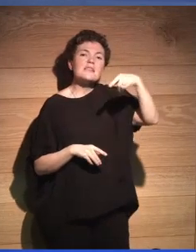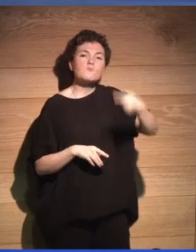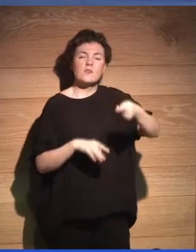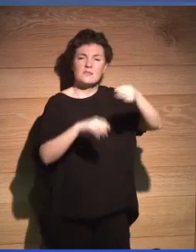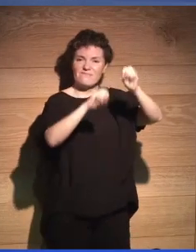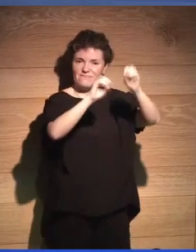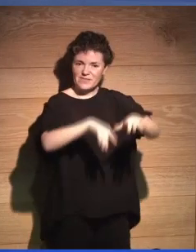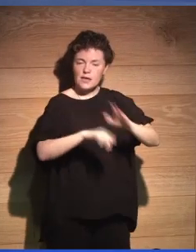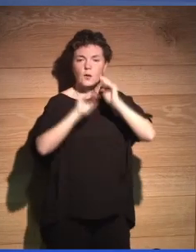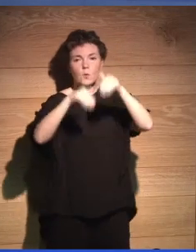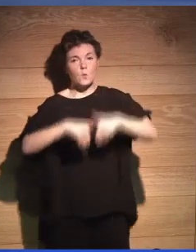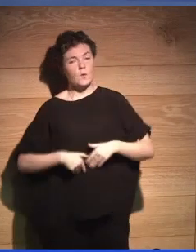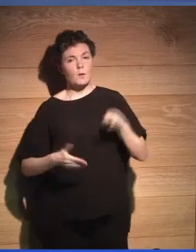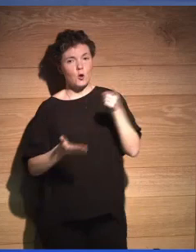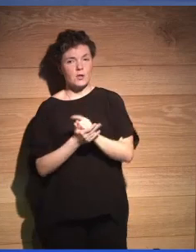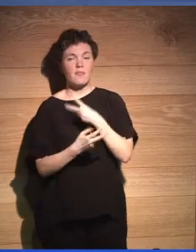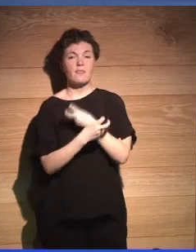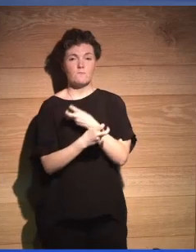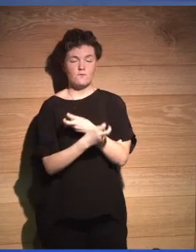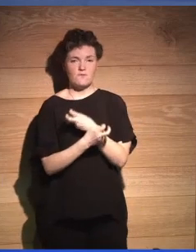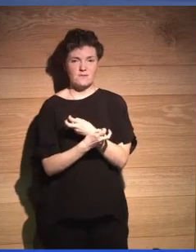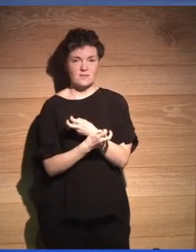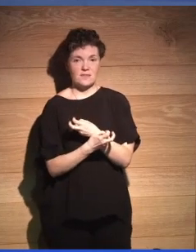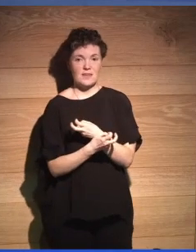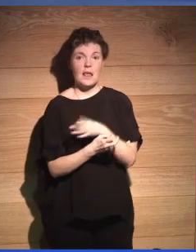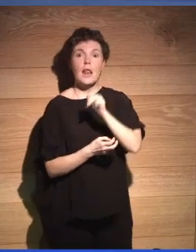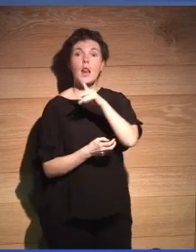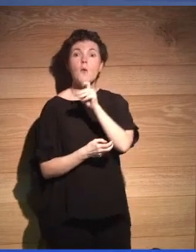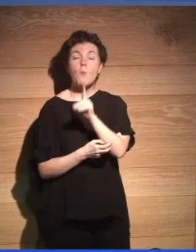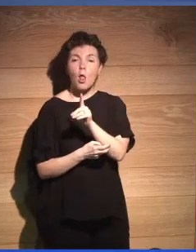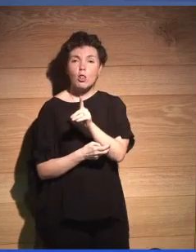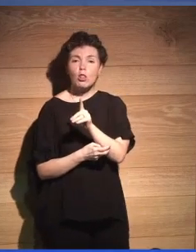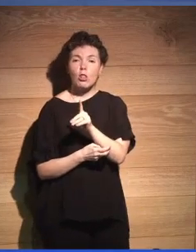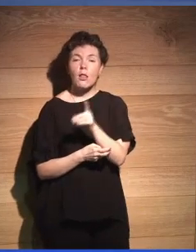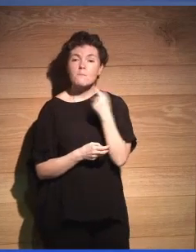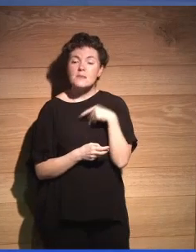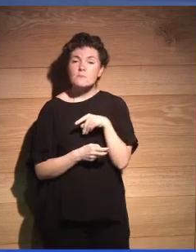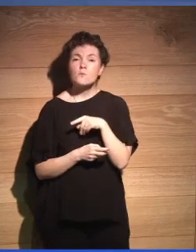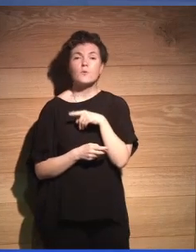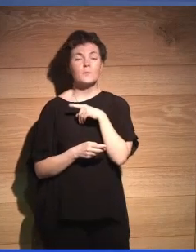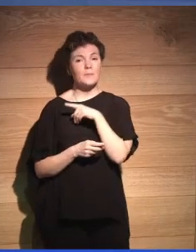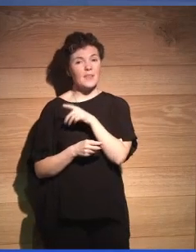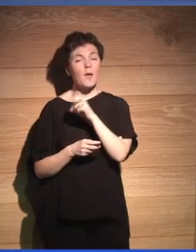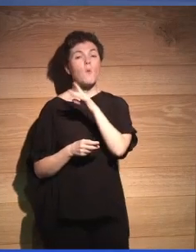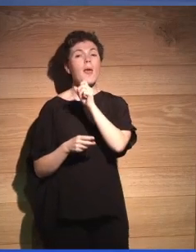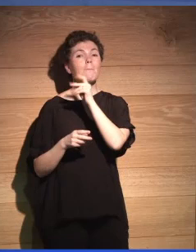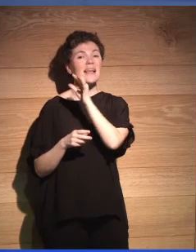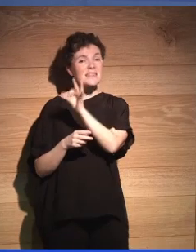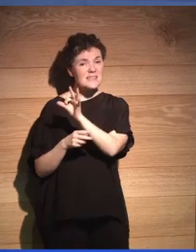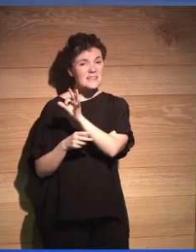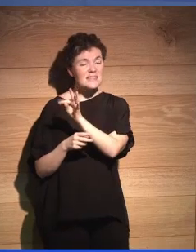ese encargo y volvió a Austria. Y como Leopold en estos momentos estaba en Budapest,